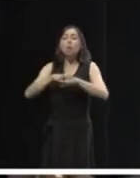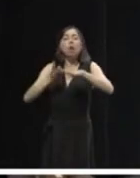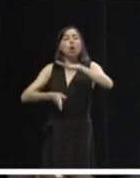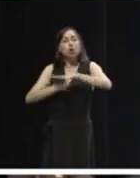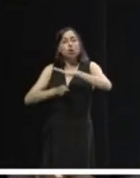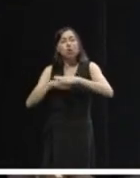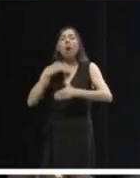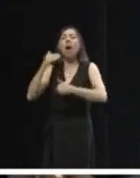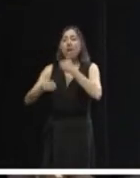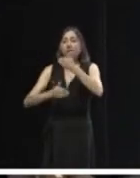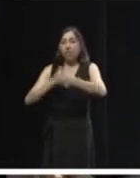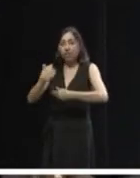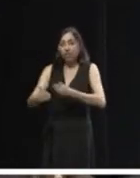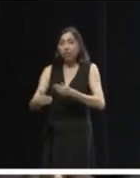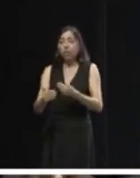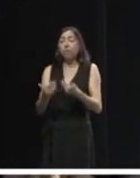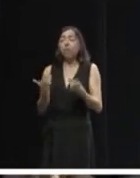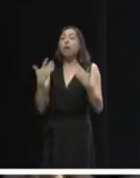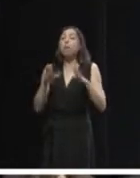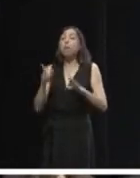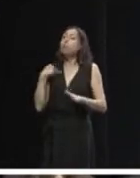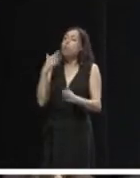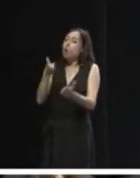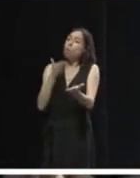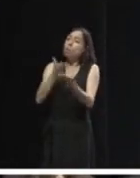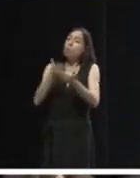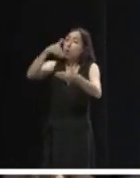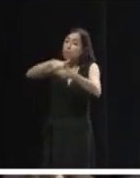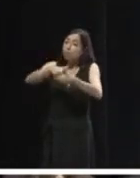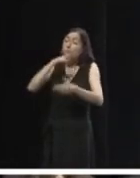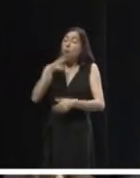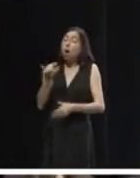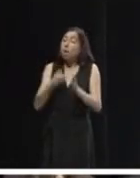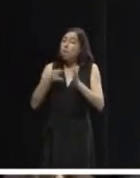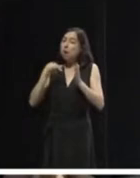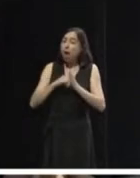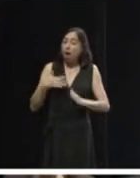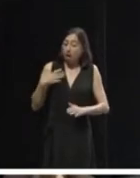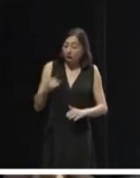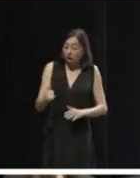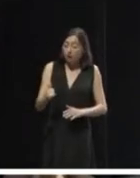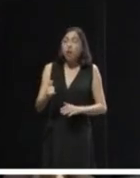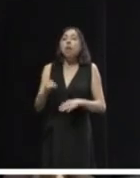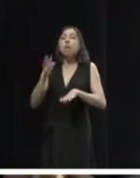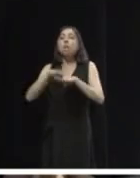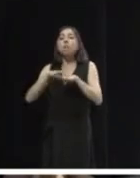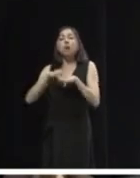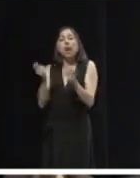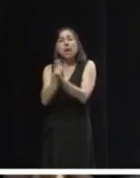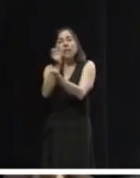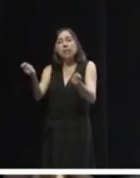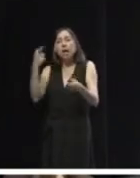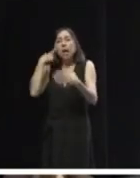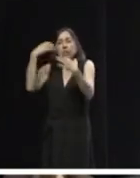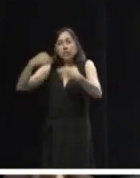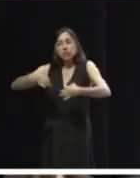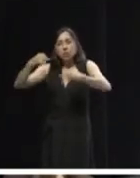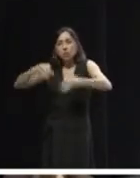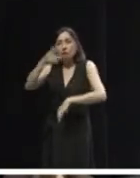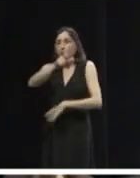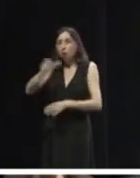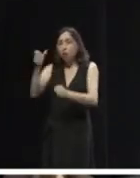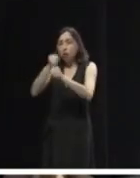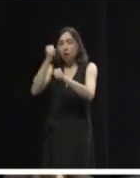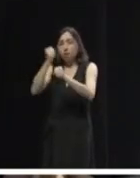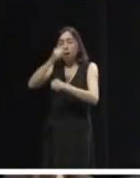avanzando. Pero mirad, sobre todo os pido el voto porque tenemos un plan para dar seguridad a los trabajadores